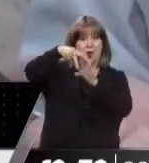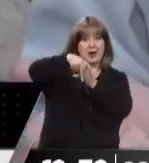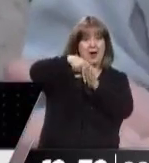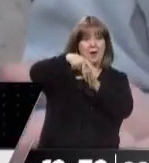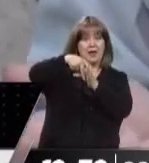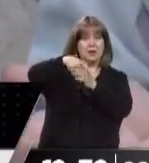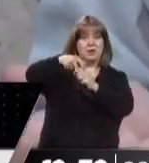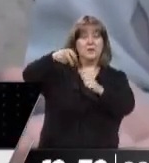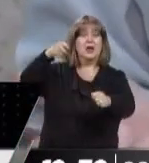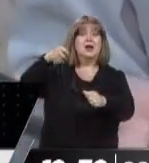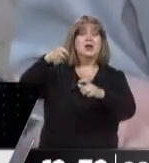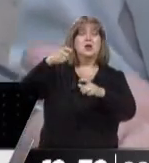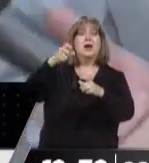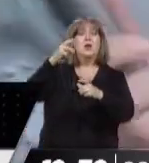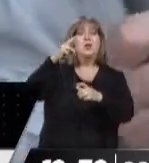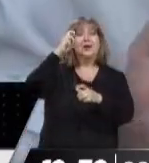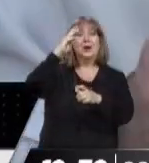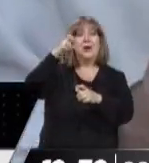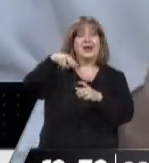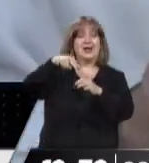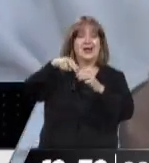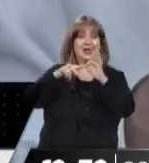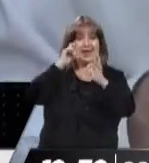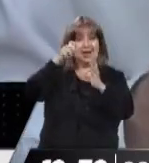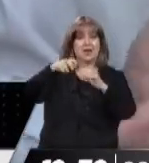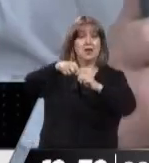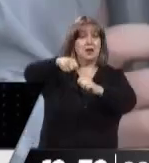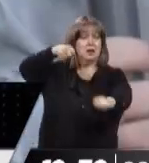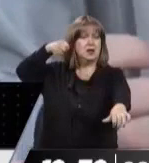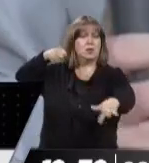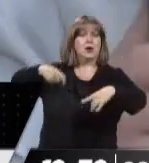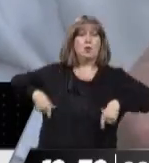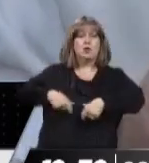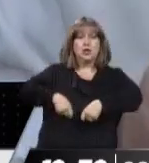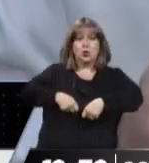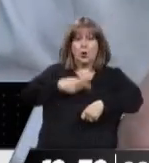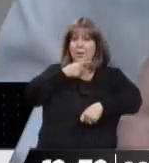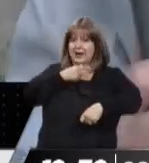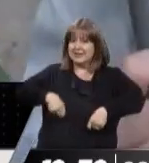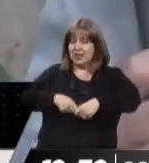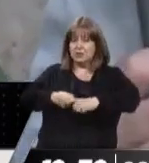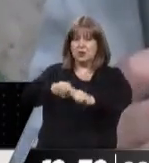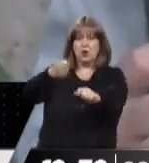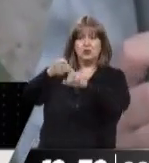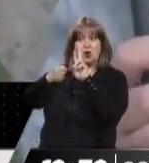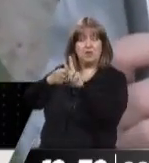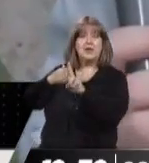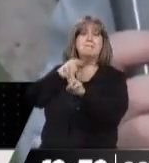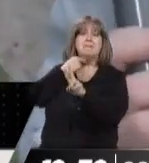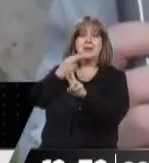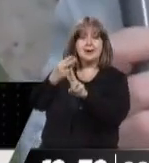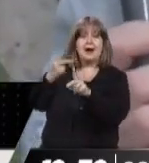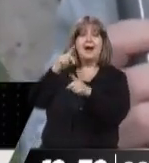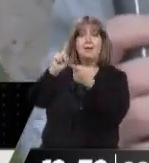Tres veces hay que darle. No, me asombra. Diciendo que esa es la forma, pero la evidentemente energía. En ese momento lo tuviste